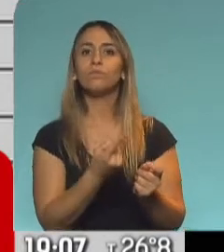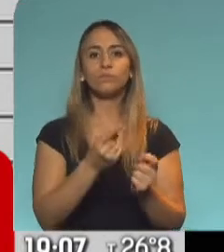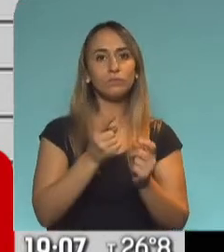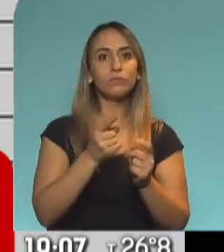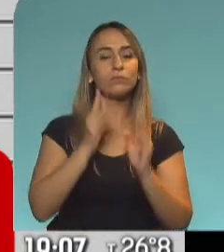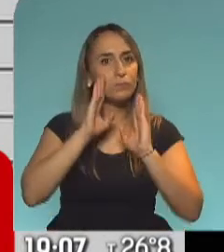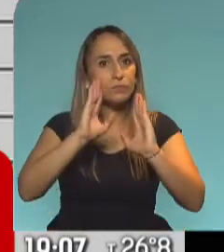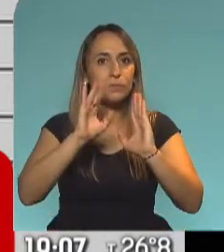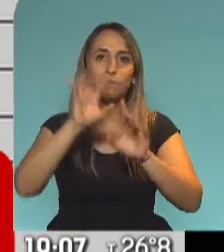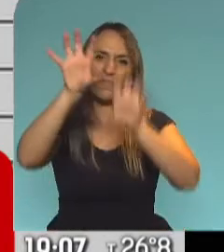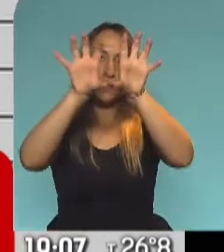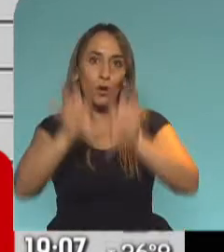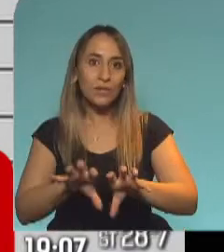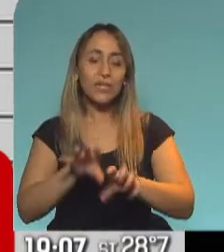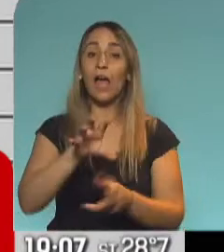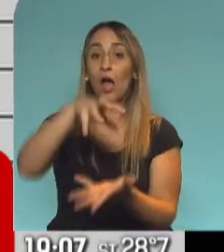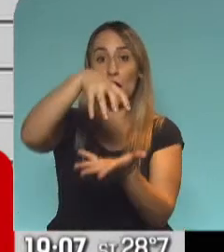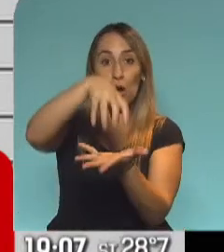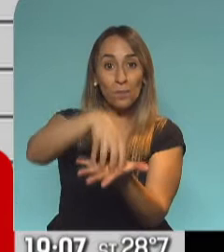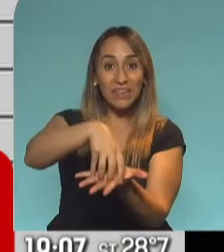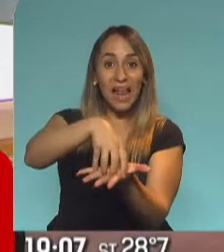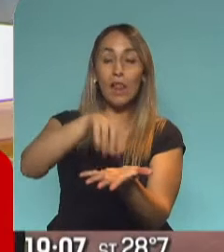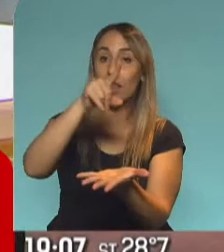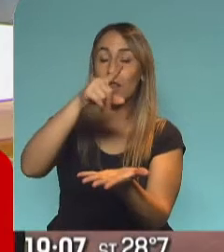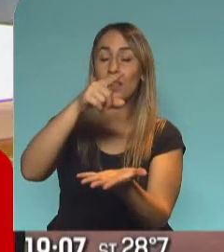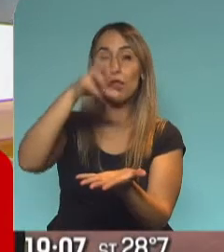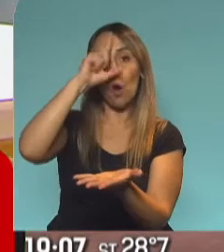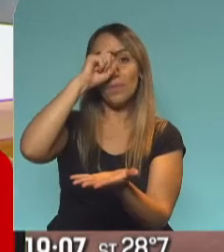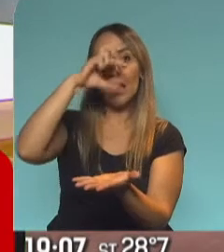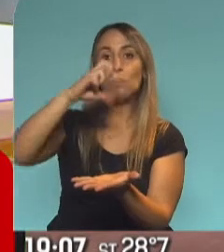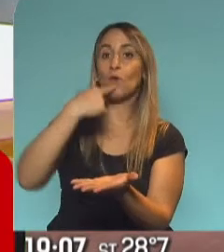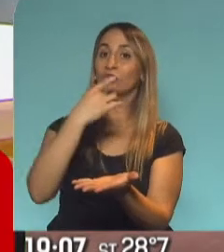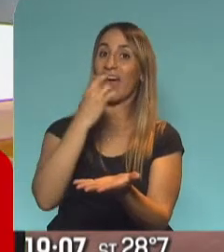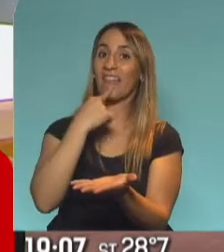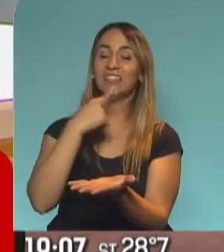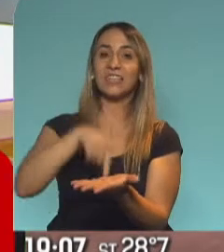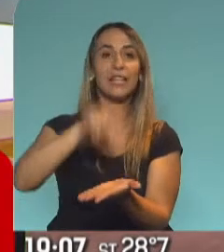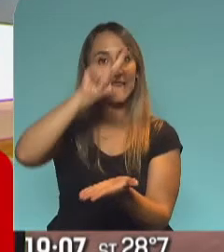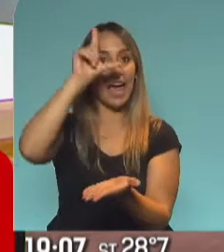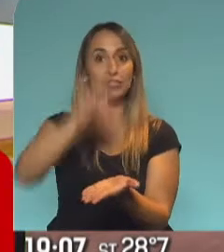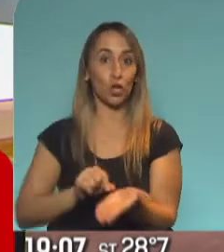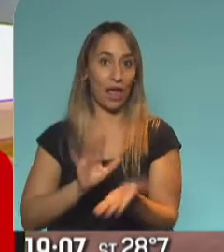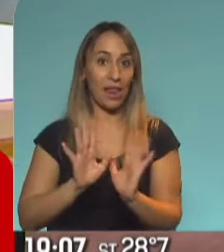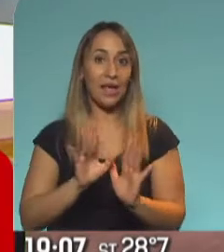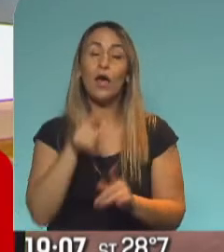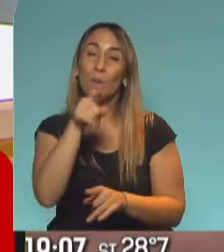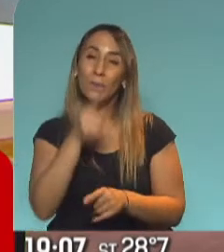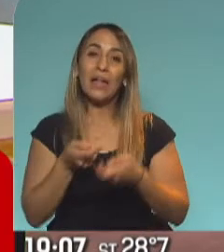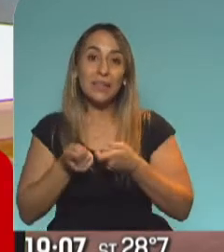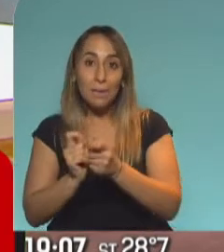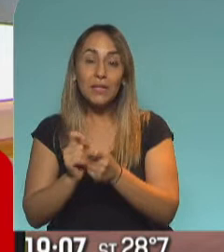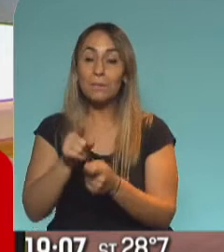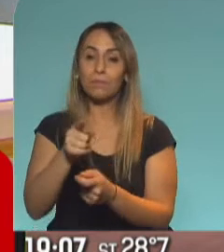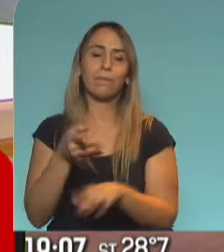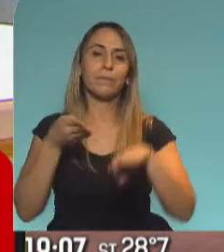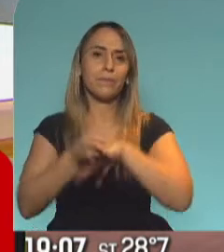provincias. Sí. El Hospital Posadas es nacional. Si vos hiciste el trámite para ser vacunado en la provincia de Buenos Aires y